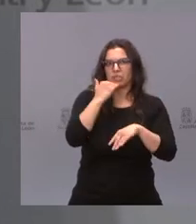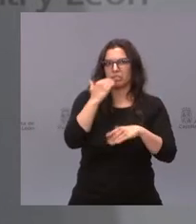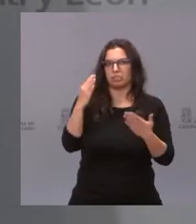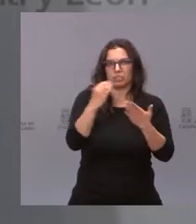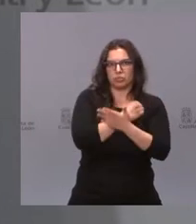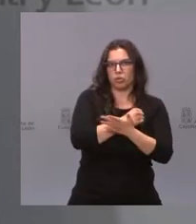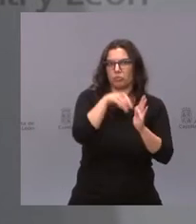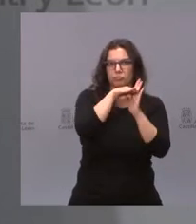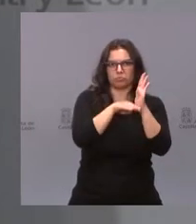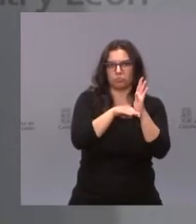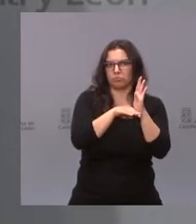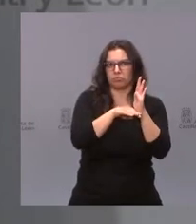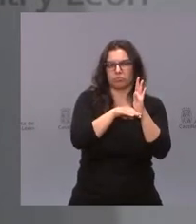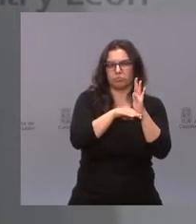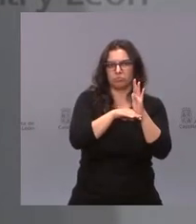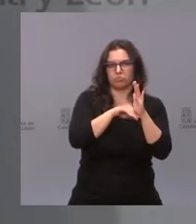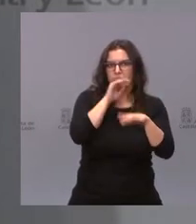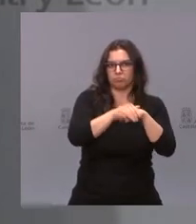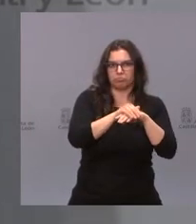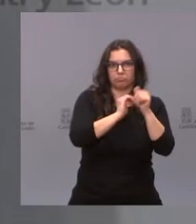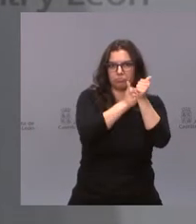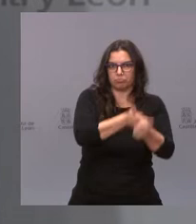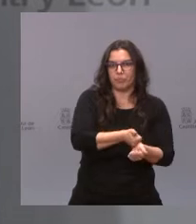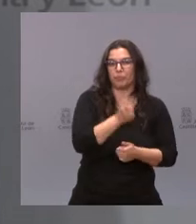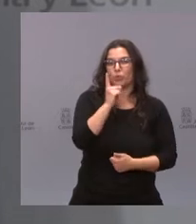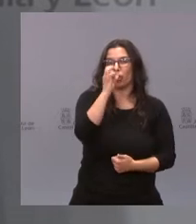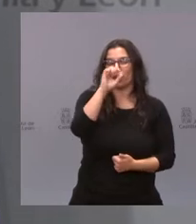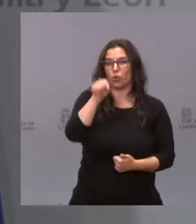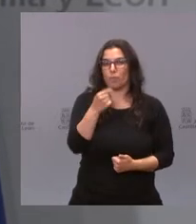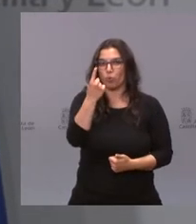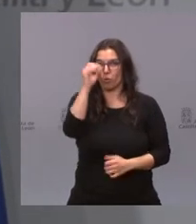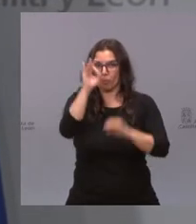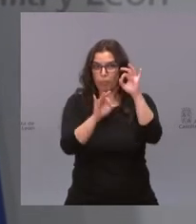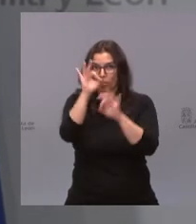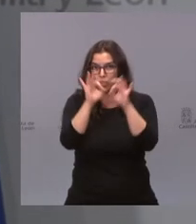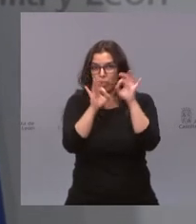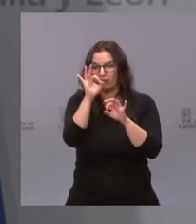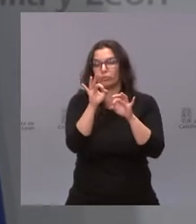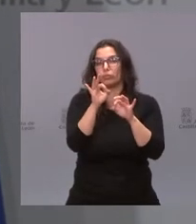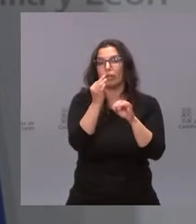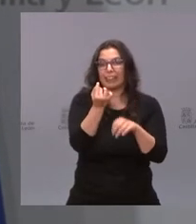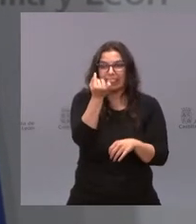las directrices de la Intervención General. Solo un 0,1% de ellos